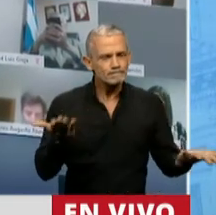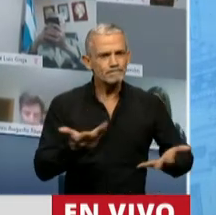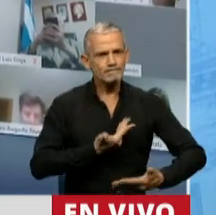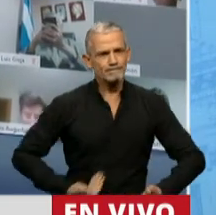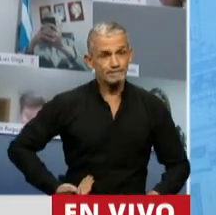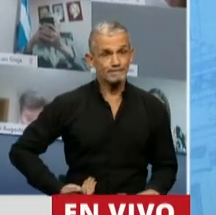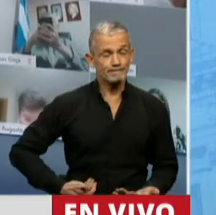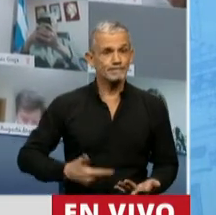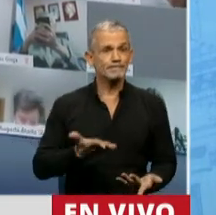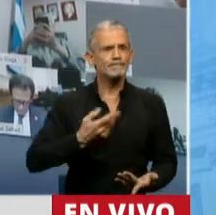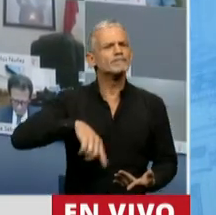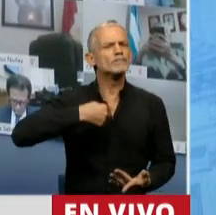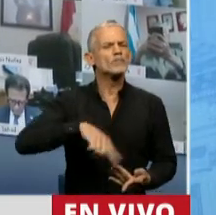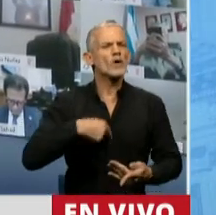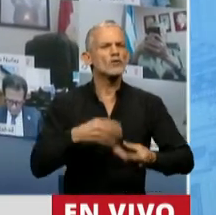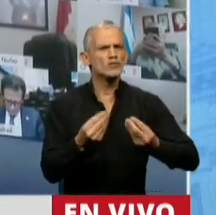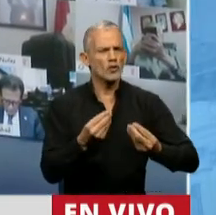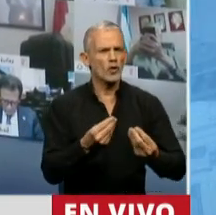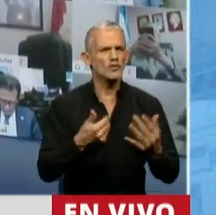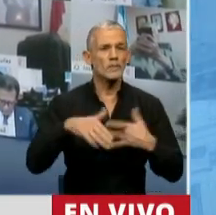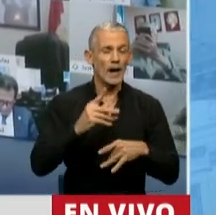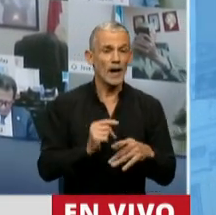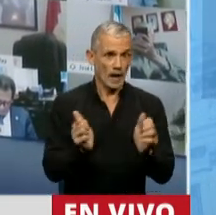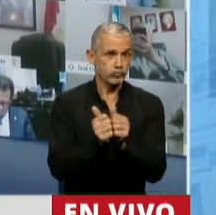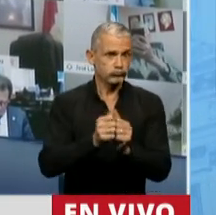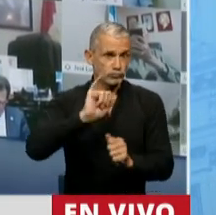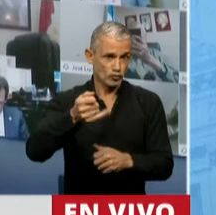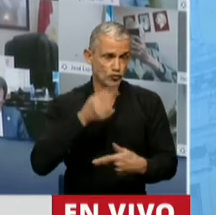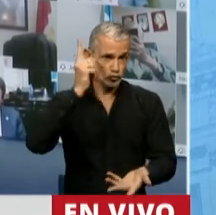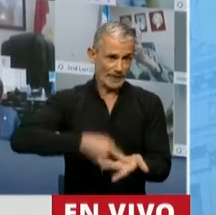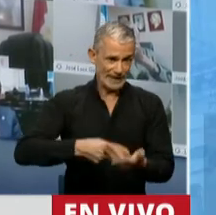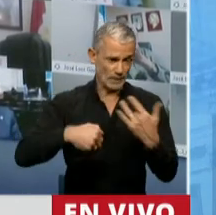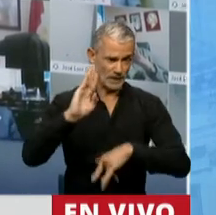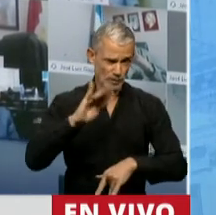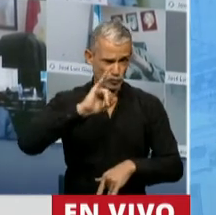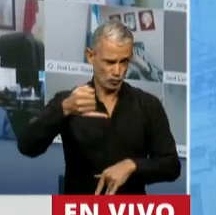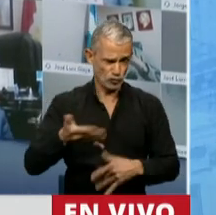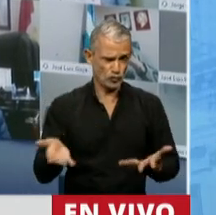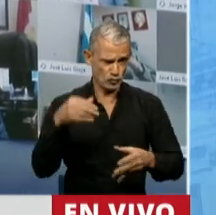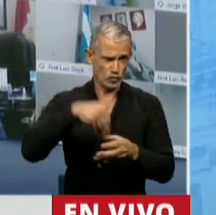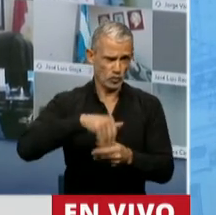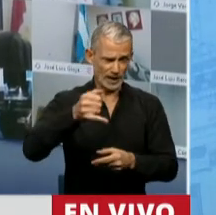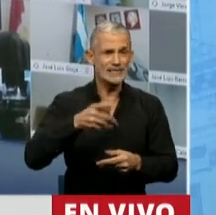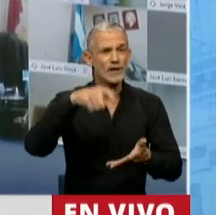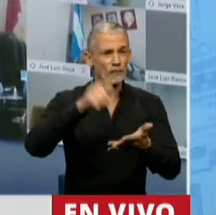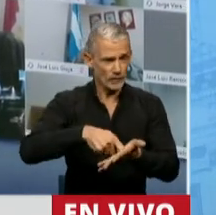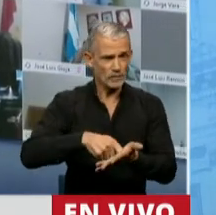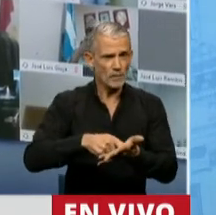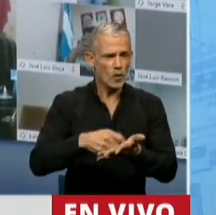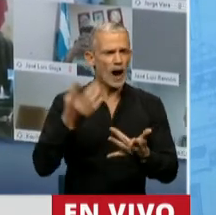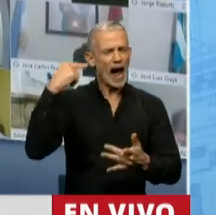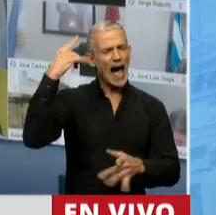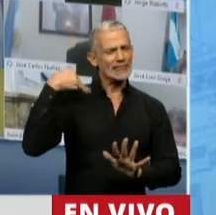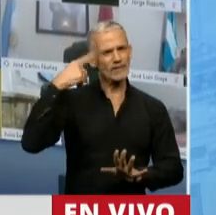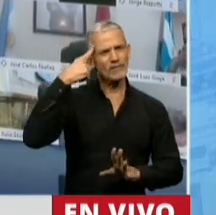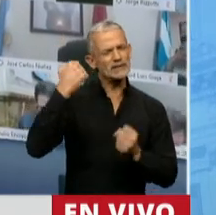que nosotros vamos a acompañar este dictamen. Lo habíamos firmado con